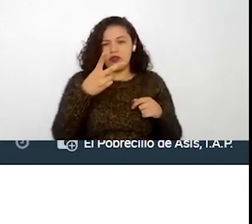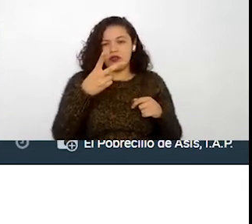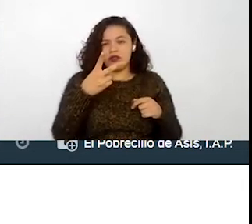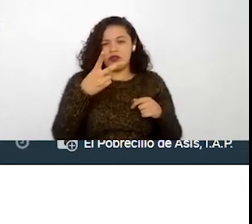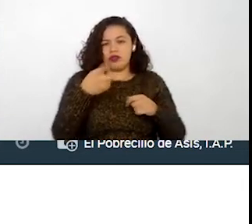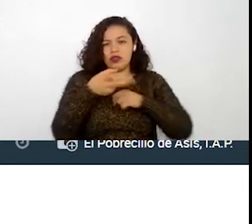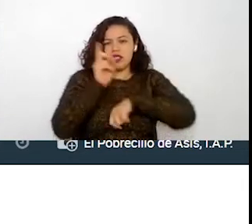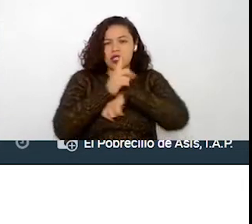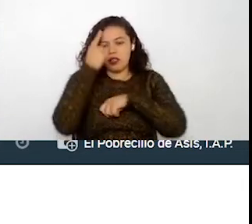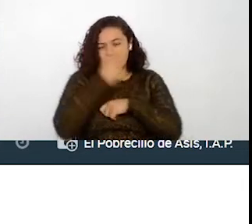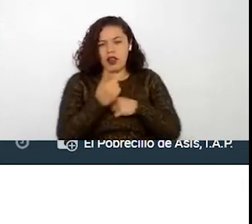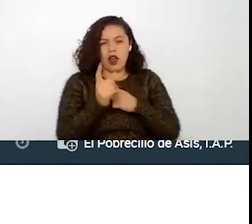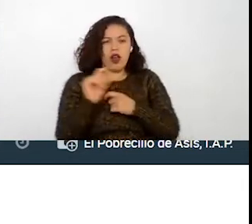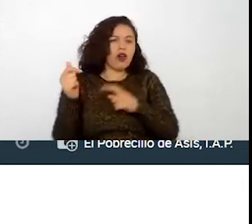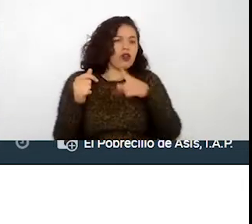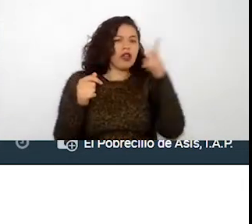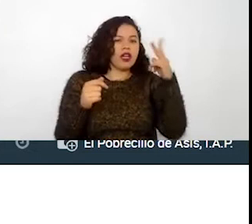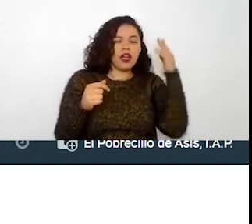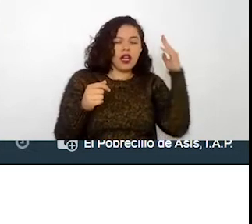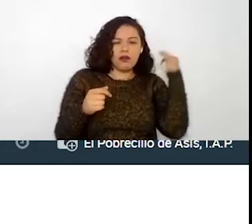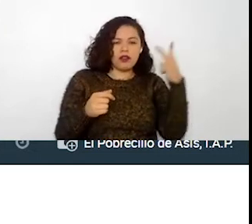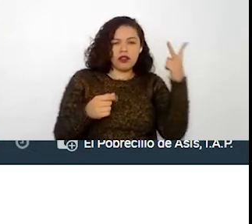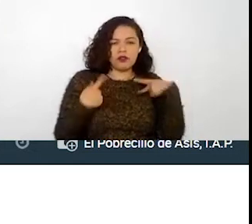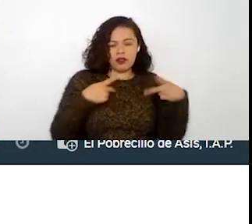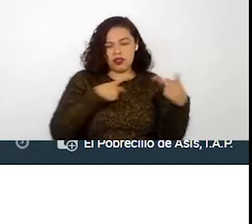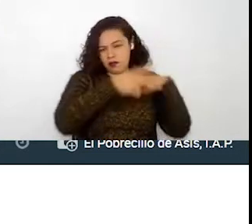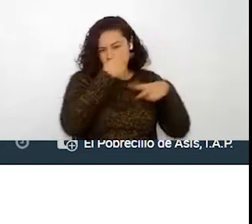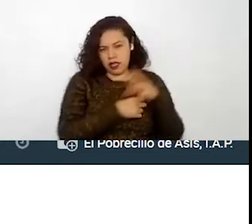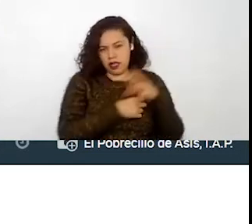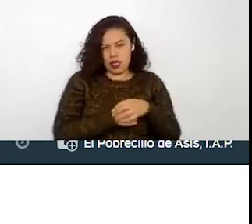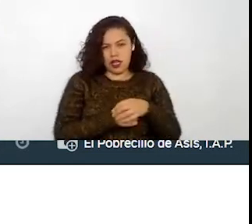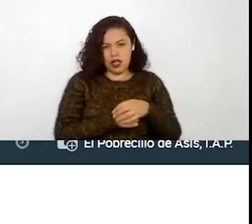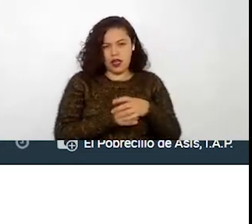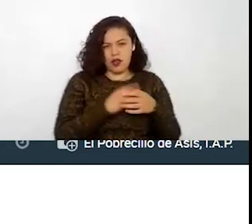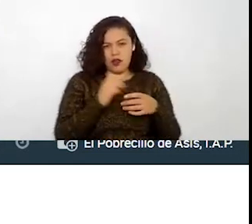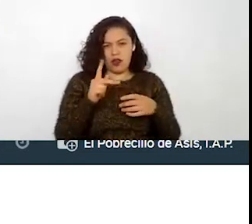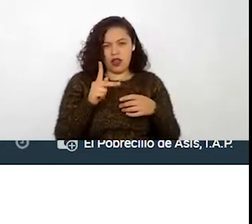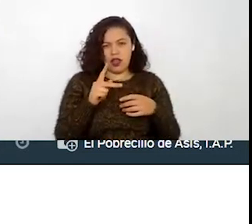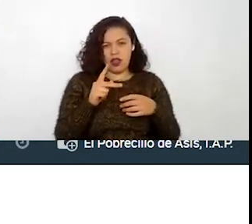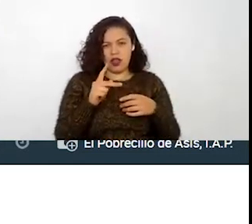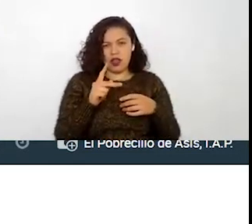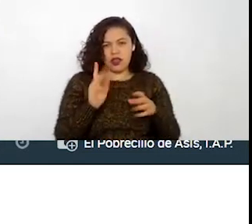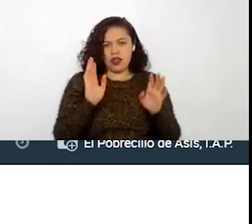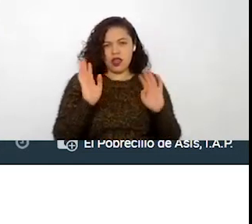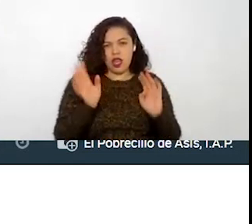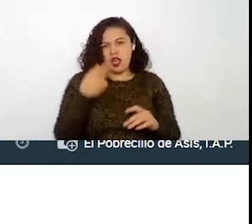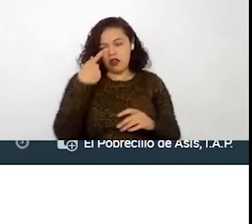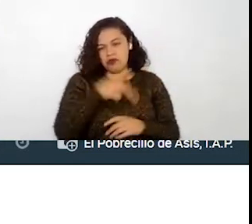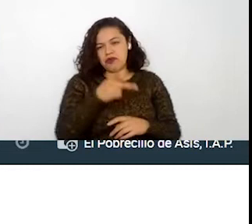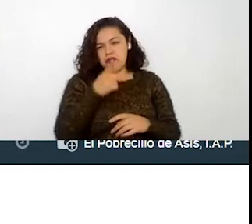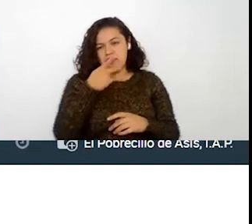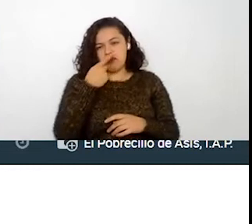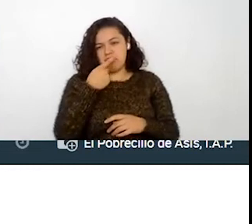acá en marzo dos personas que se acercan acá vamos a decir Bueno aquí ya hay ocho sesiones no